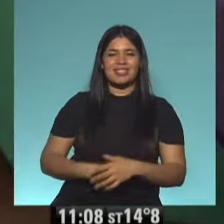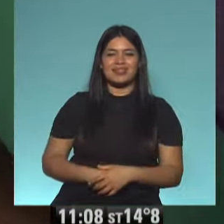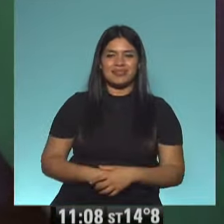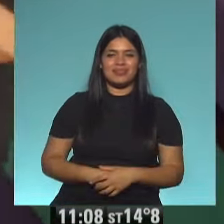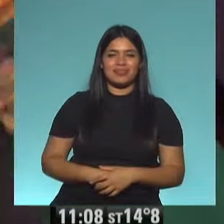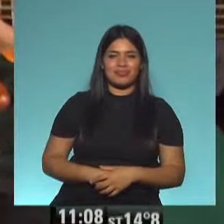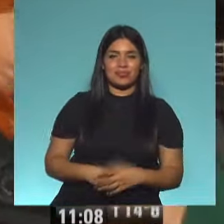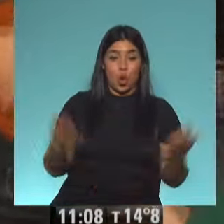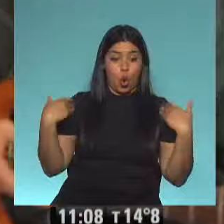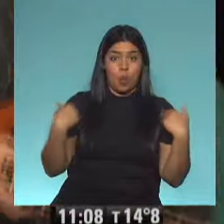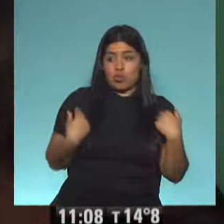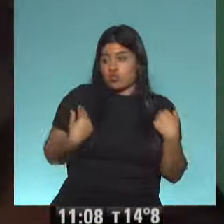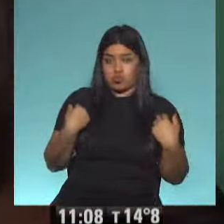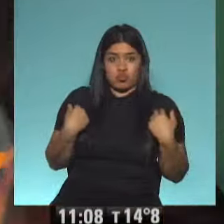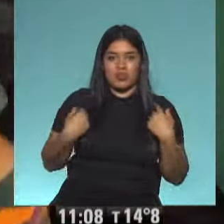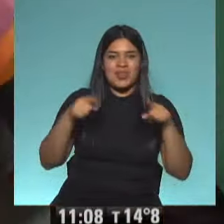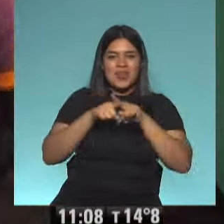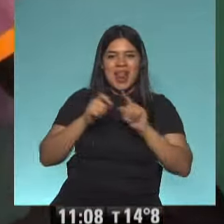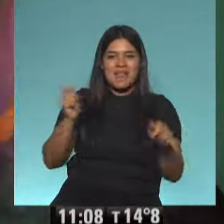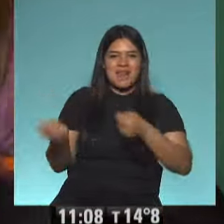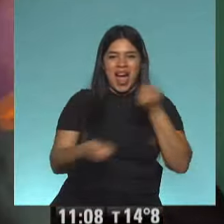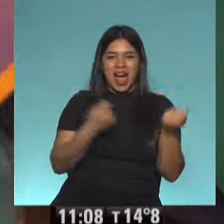si mueve los hombros pa' carnaval,